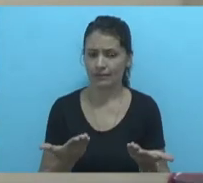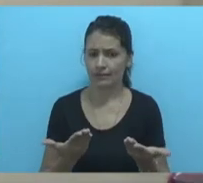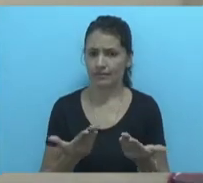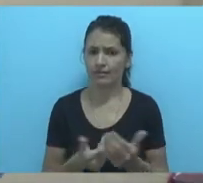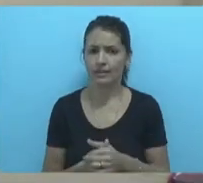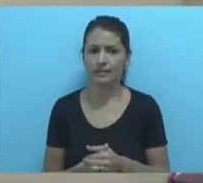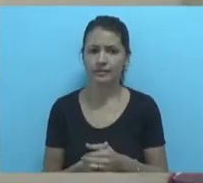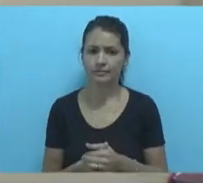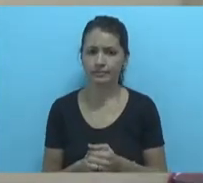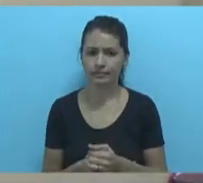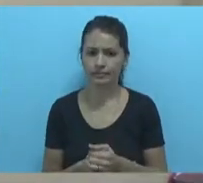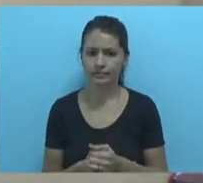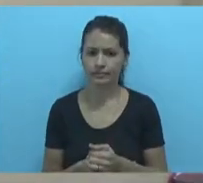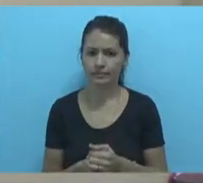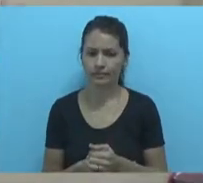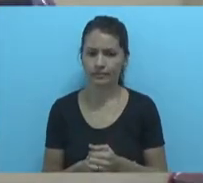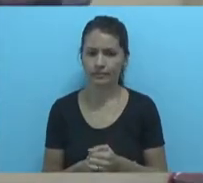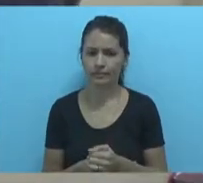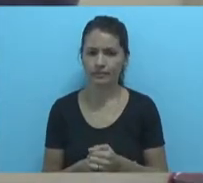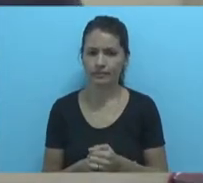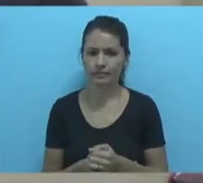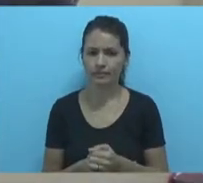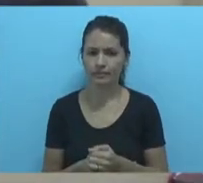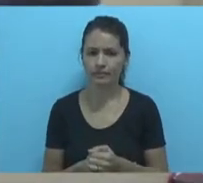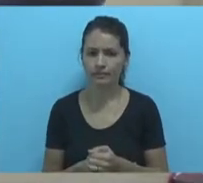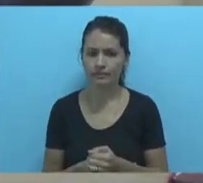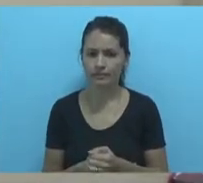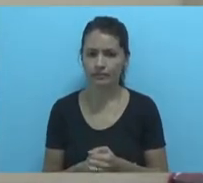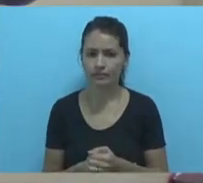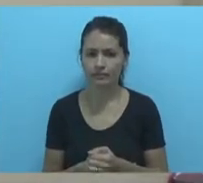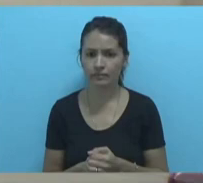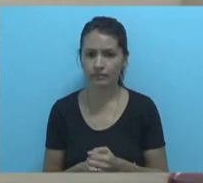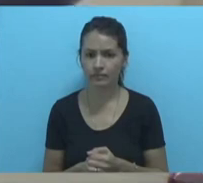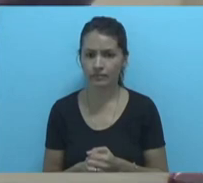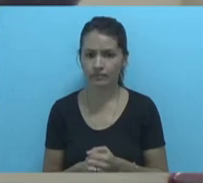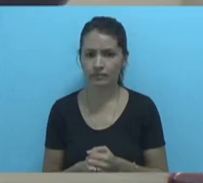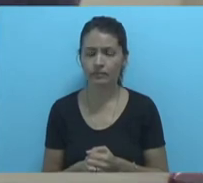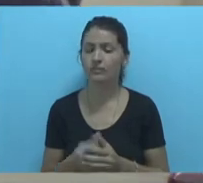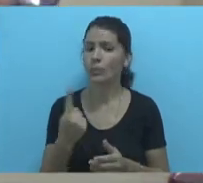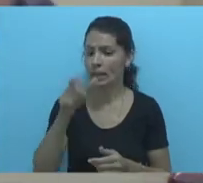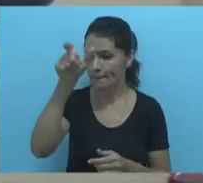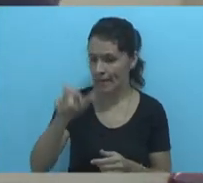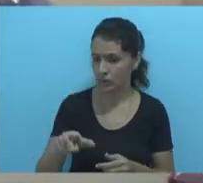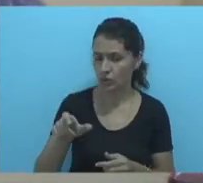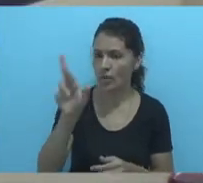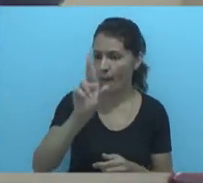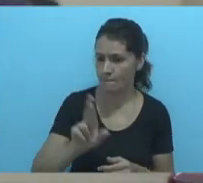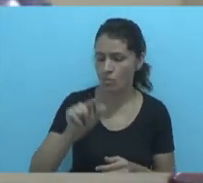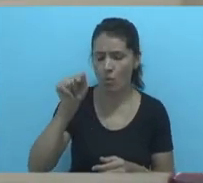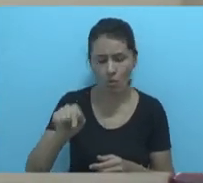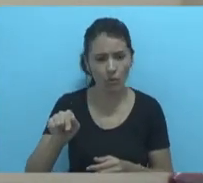los recursos y además, no menor, tenemos una compañera de un barrio popular que vivió,